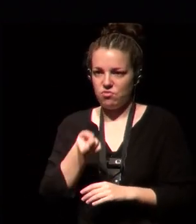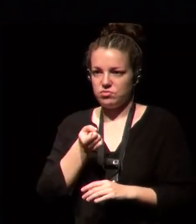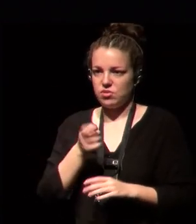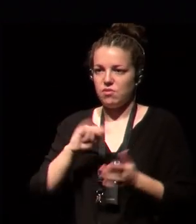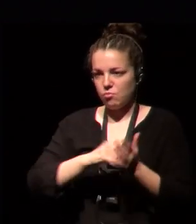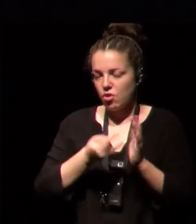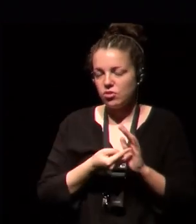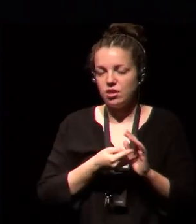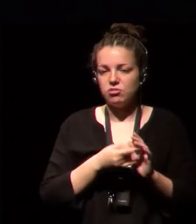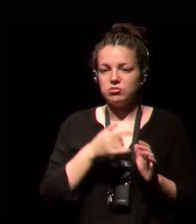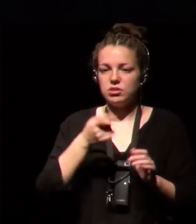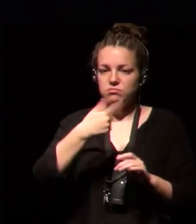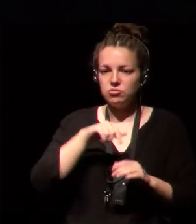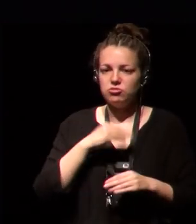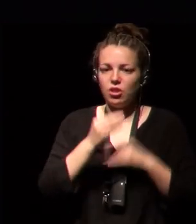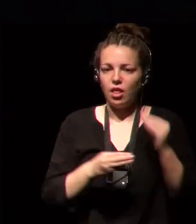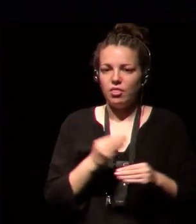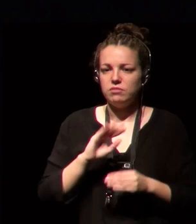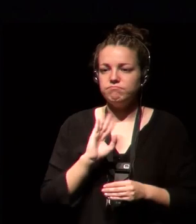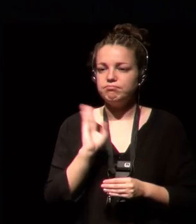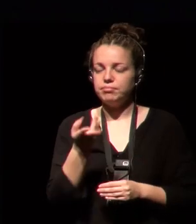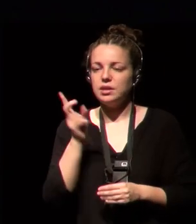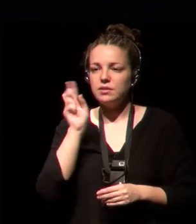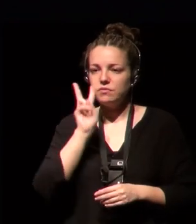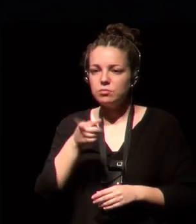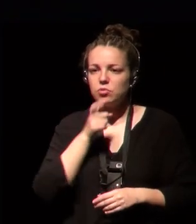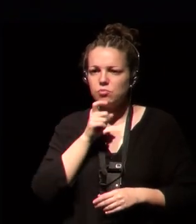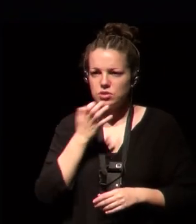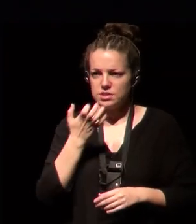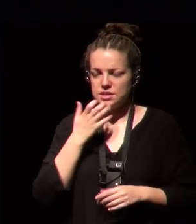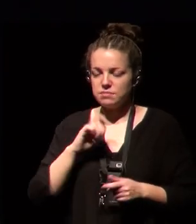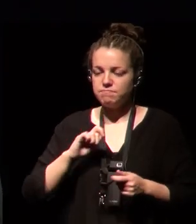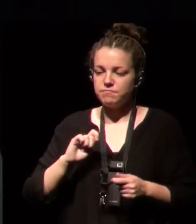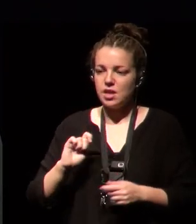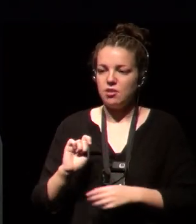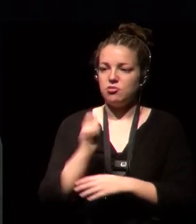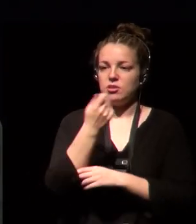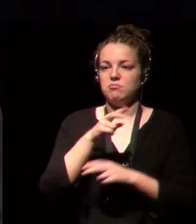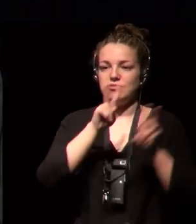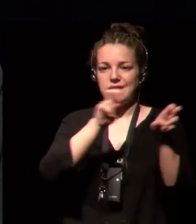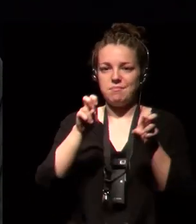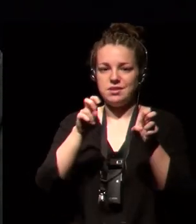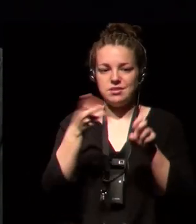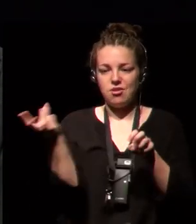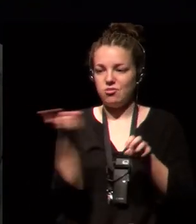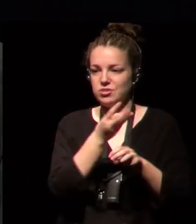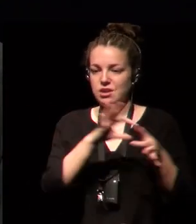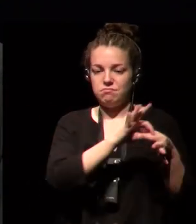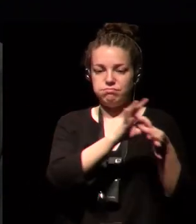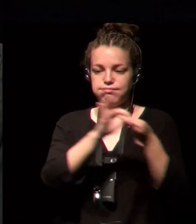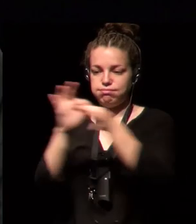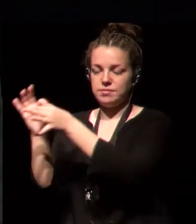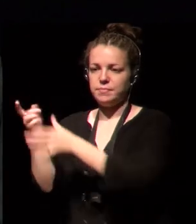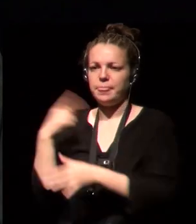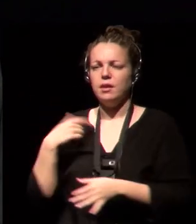Si conseguimos que haya una armonía entre los tres temas, entonces sí que podemos conseguir que el proyecto y el contenido de los